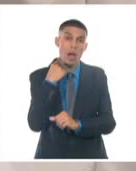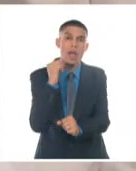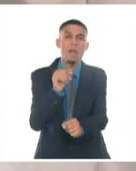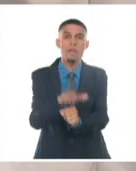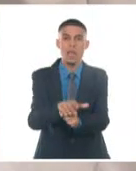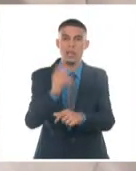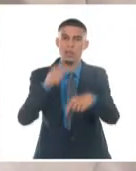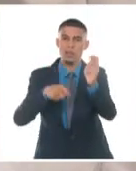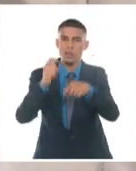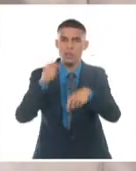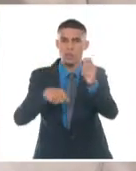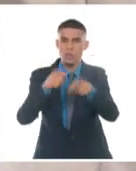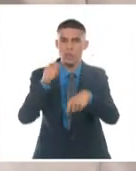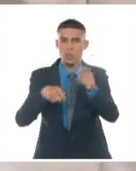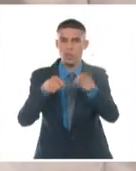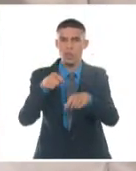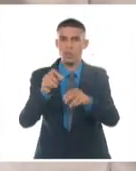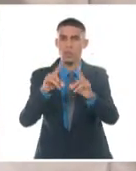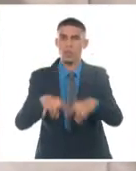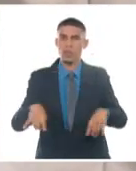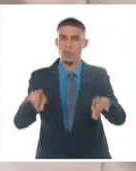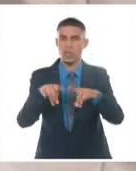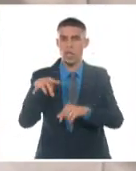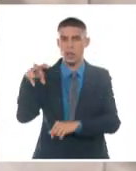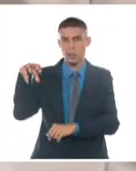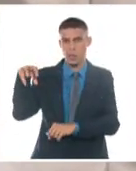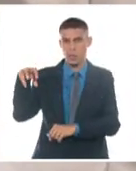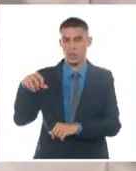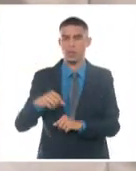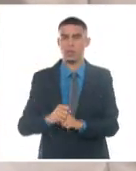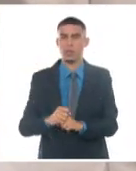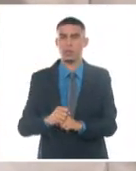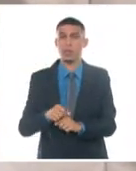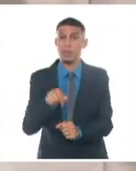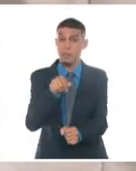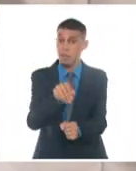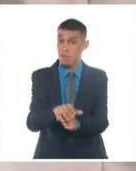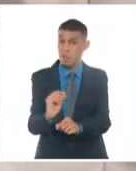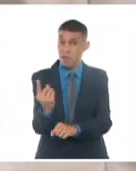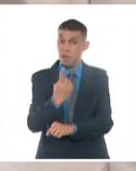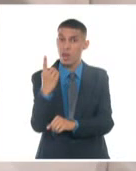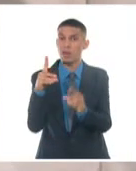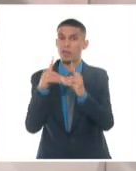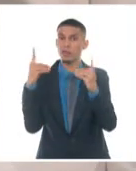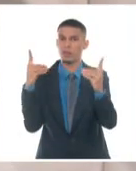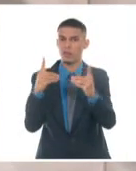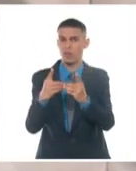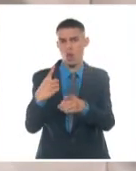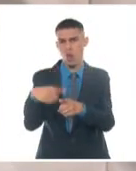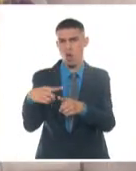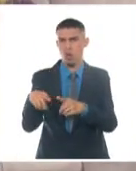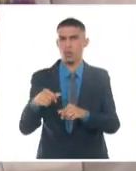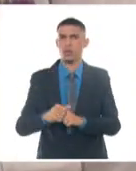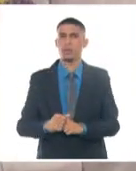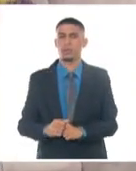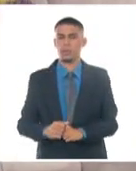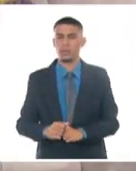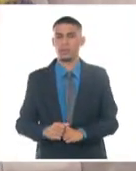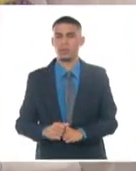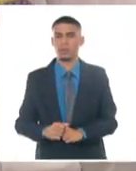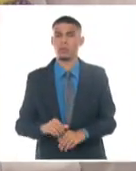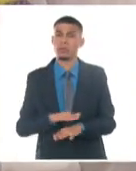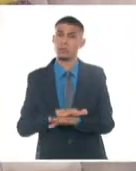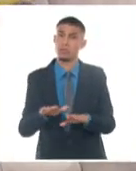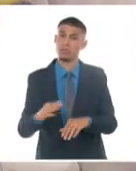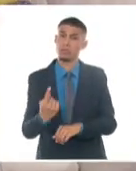en la Universidad de Pinar del Río, comienza por primera vez, donde estaban las oficinas de CIME ahora, pero era para los que no tenían beca. Ya nosotros